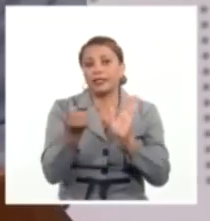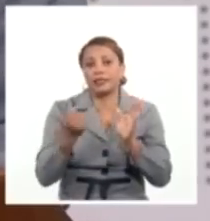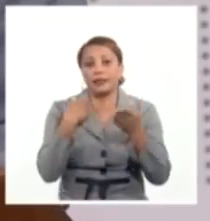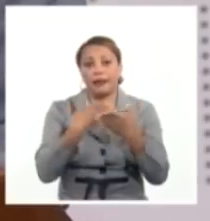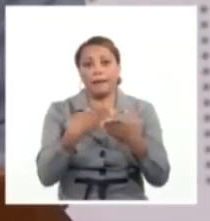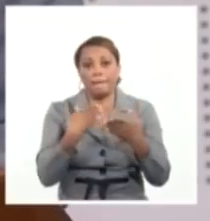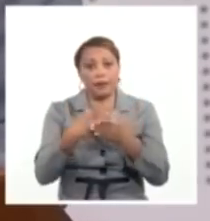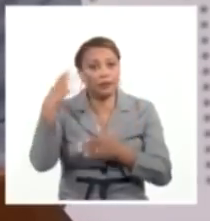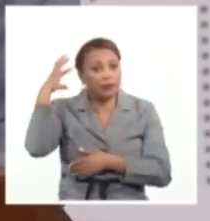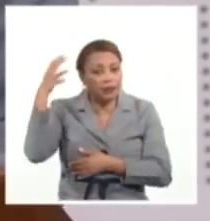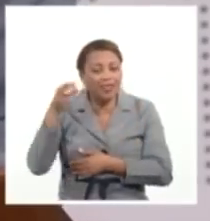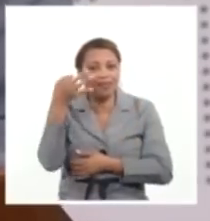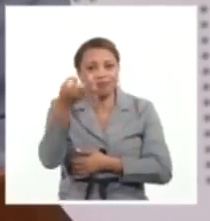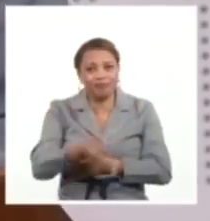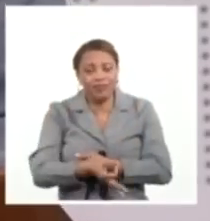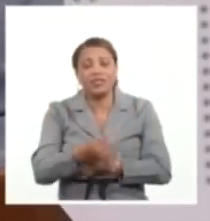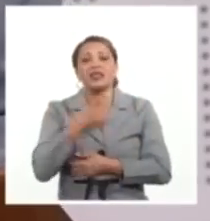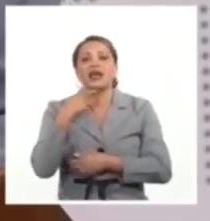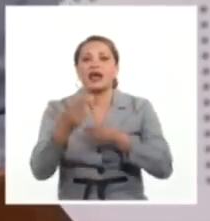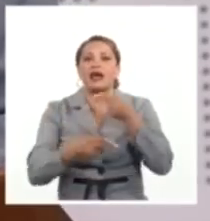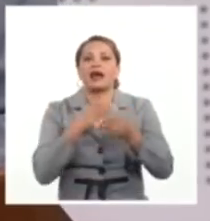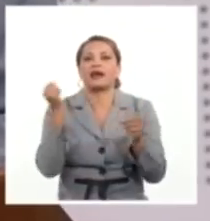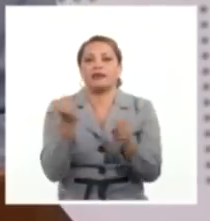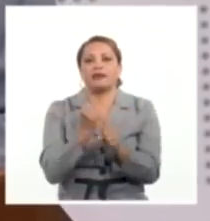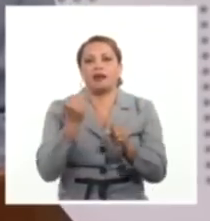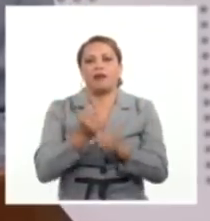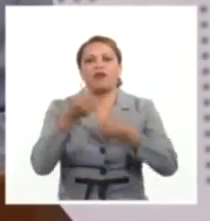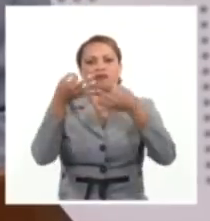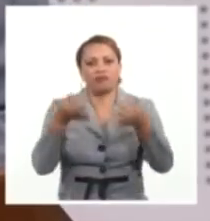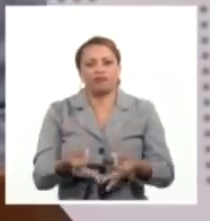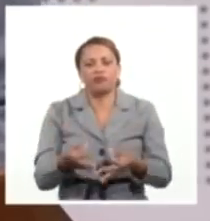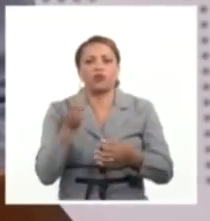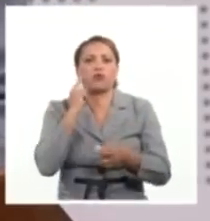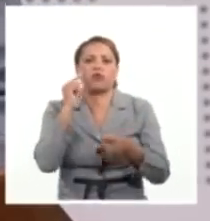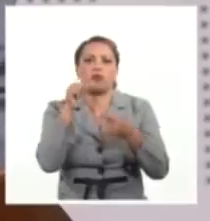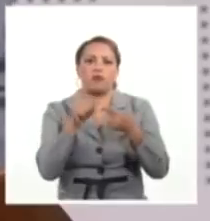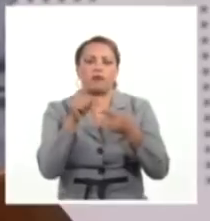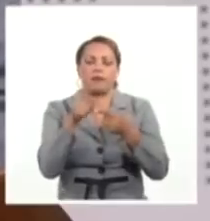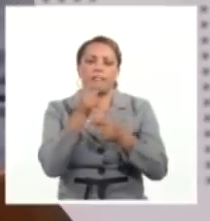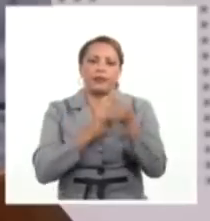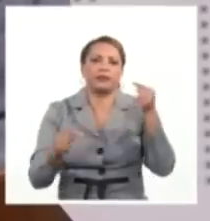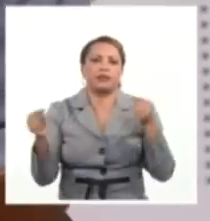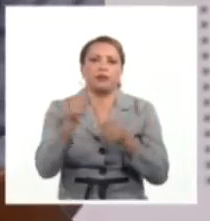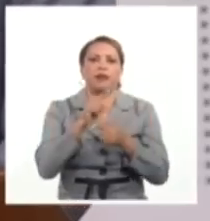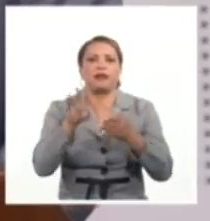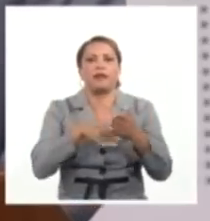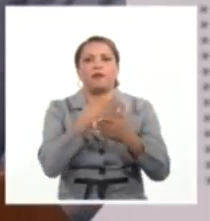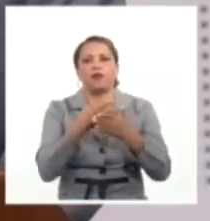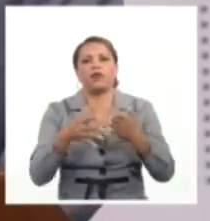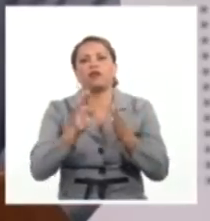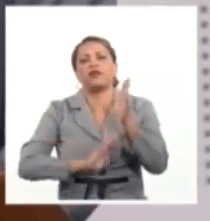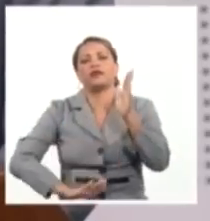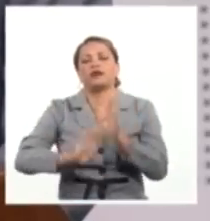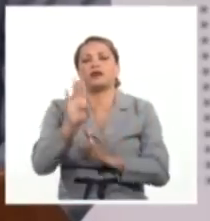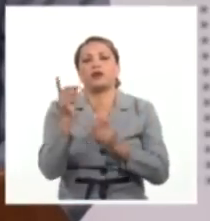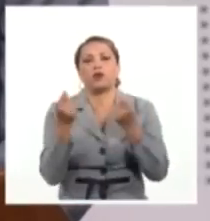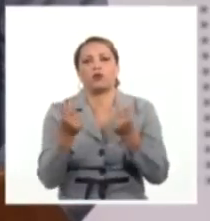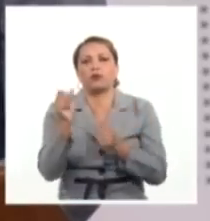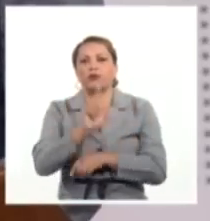estatal verdaderamente ejerza su papel como sujeto económico principal del modelo de desarrollo económico y